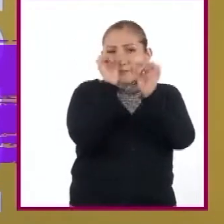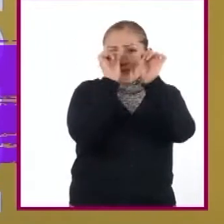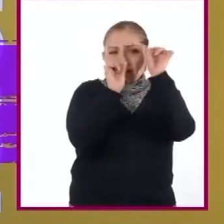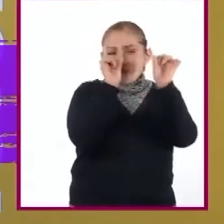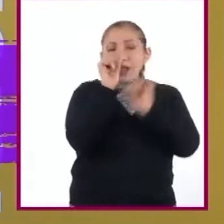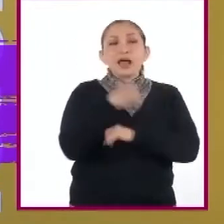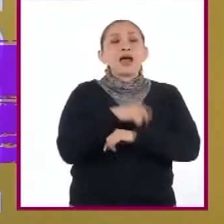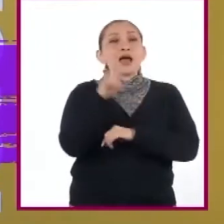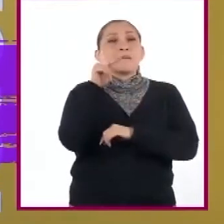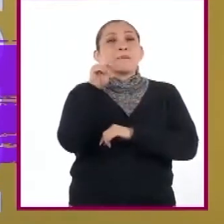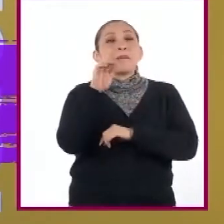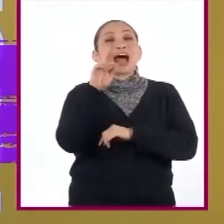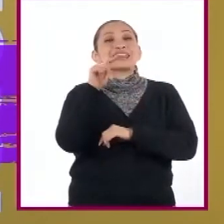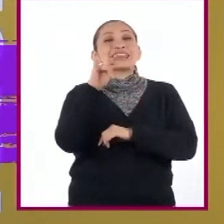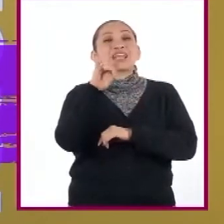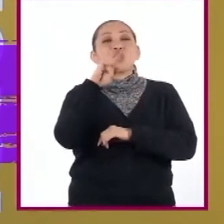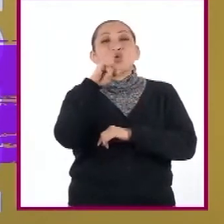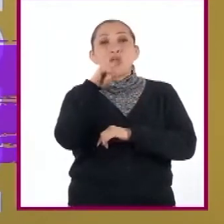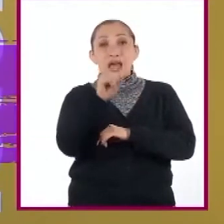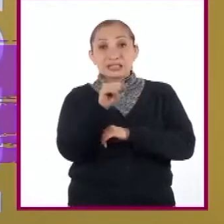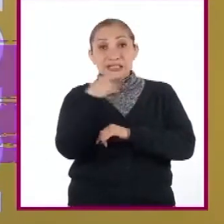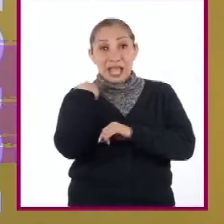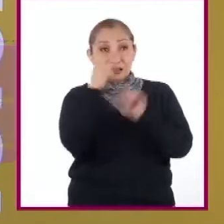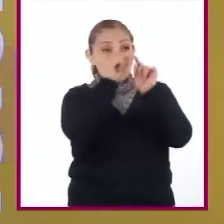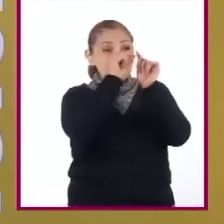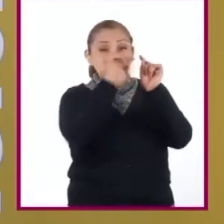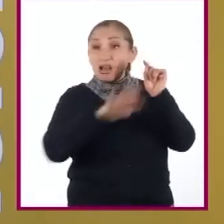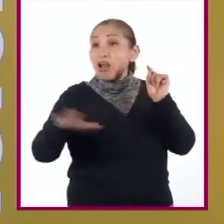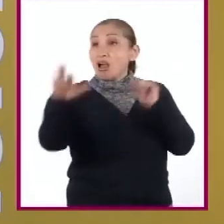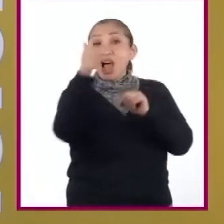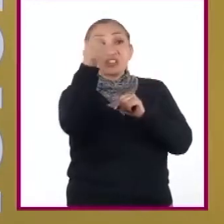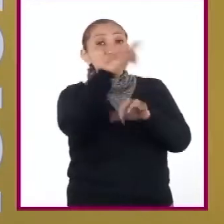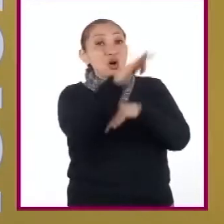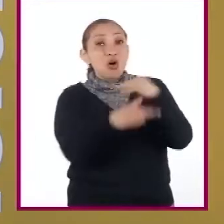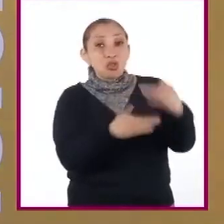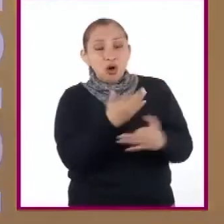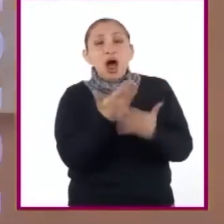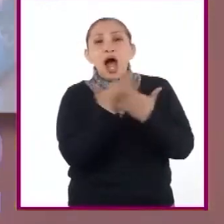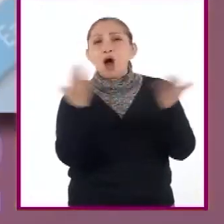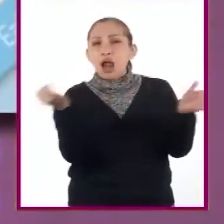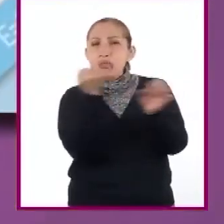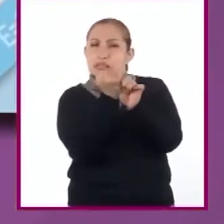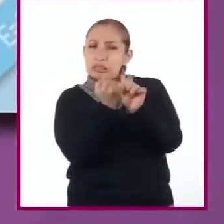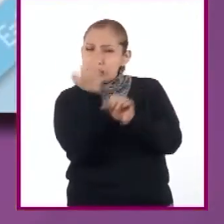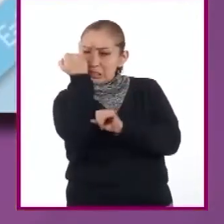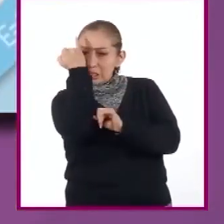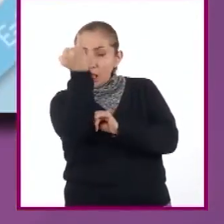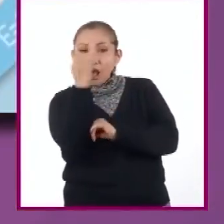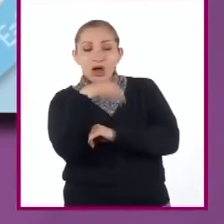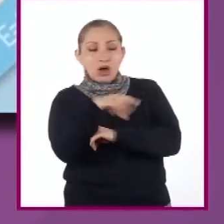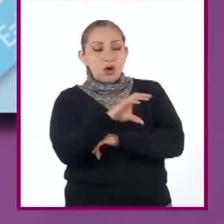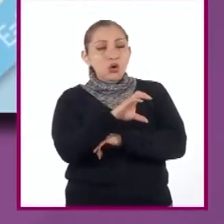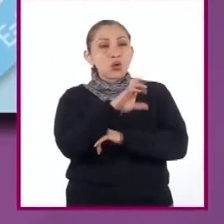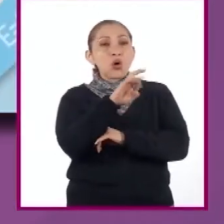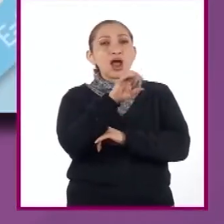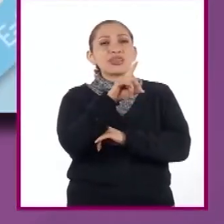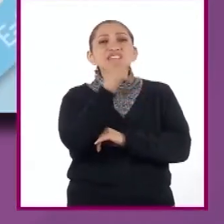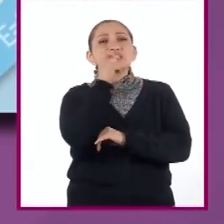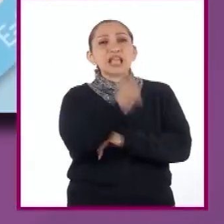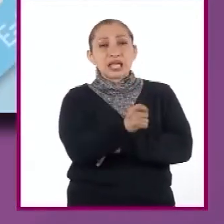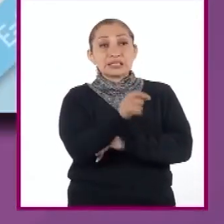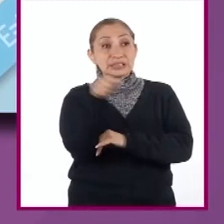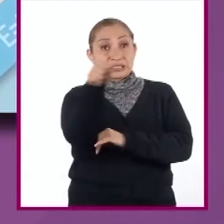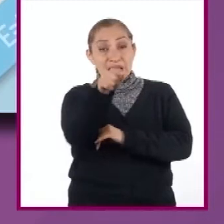esta granulosidad es una propiedad general del universo. Hoy se están estudiando teorías como la de cuerdas, que sugieren que